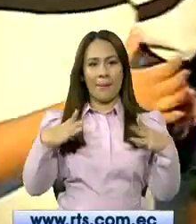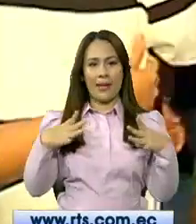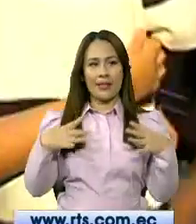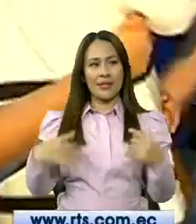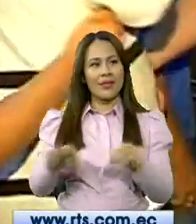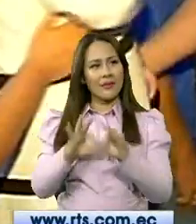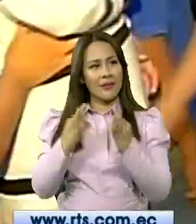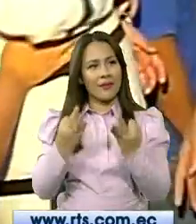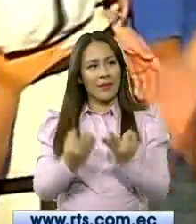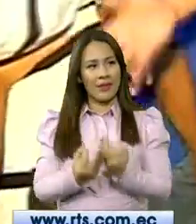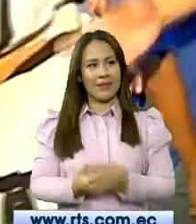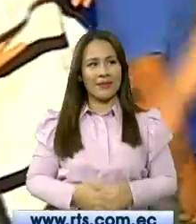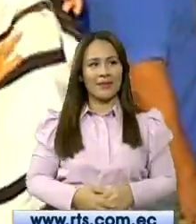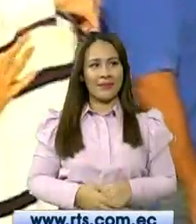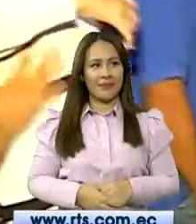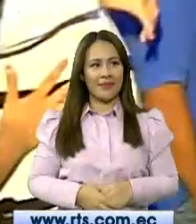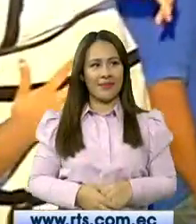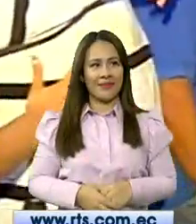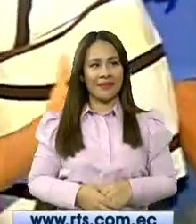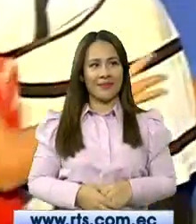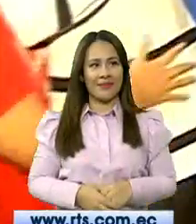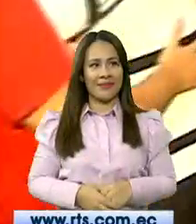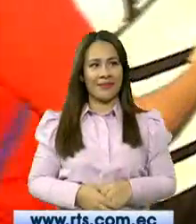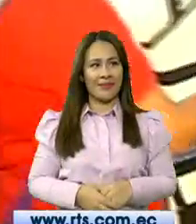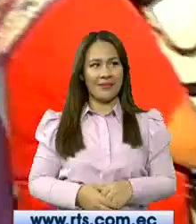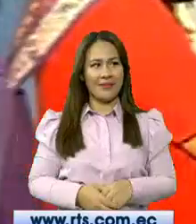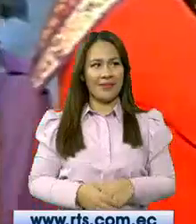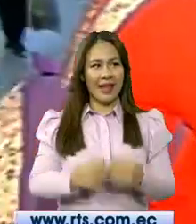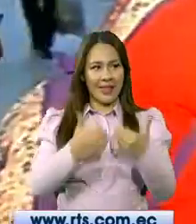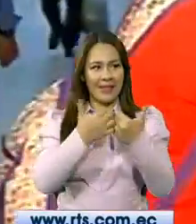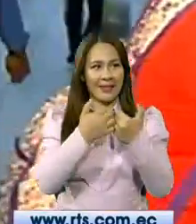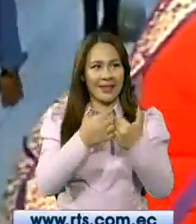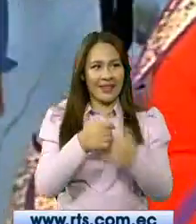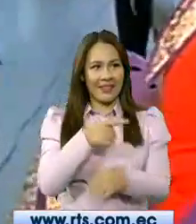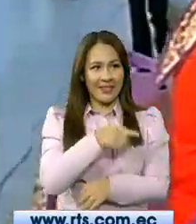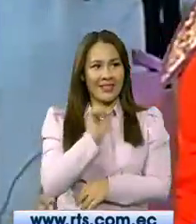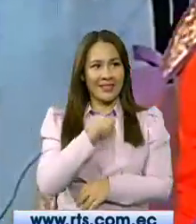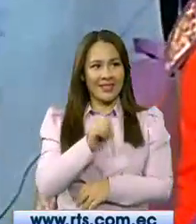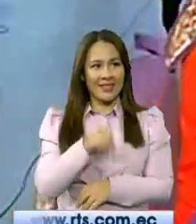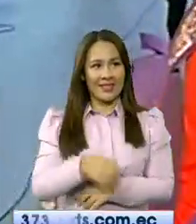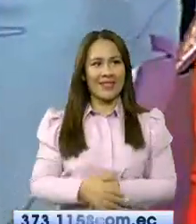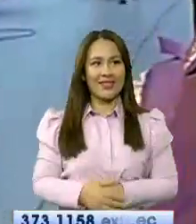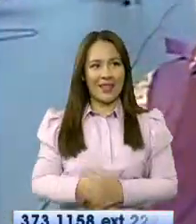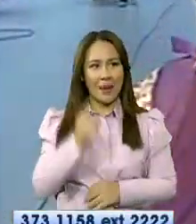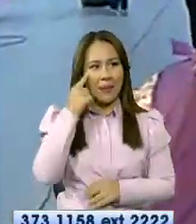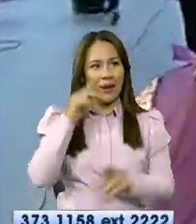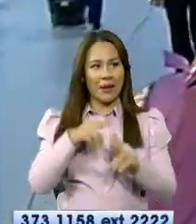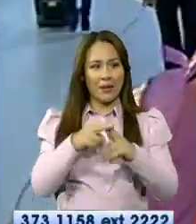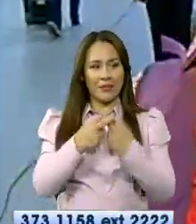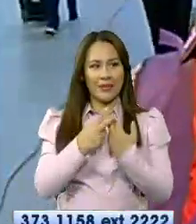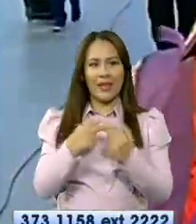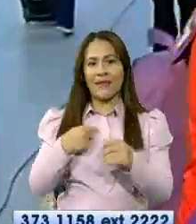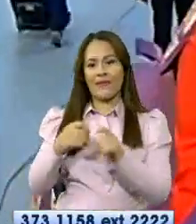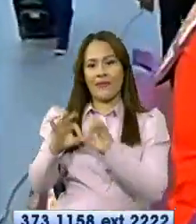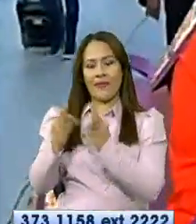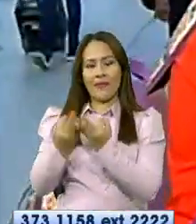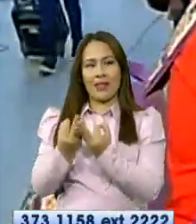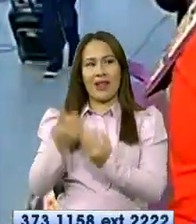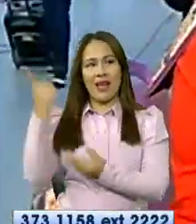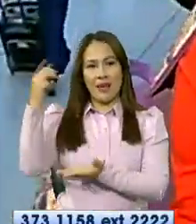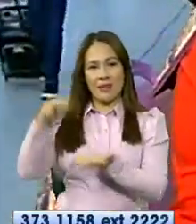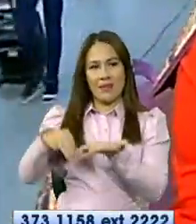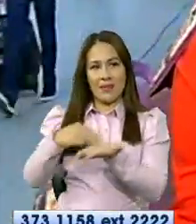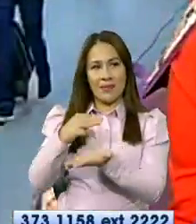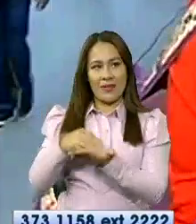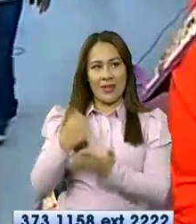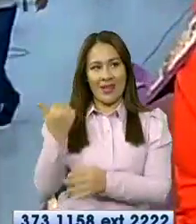familia. Todos están contentos, buenos días. Sí. ¿Contenta, amiga? Claro que sí, para pasar un tiempo en familia allá en Manabí. ¿Con su